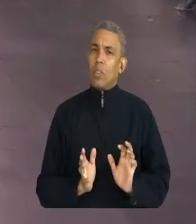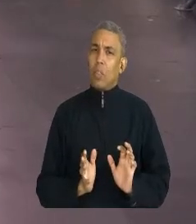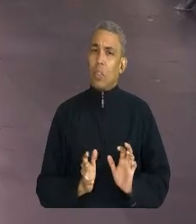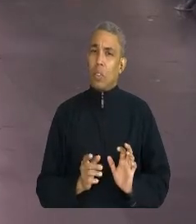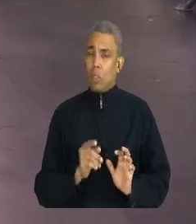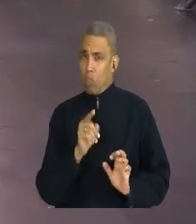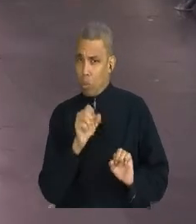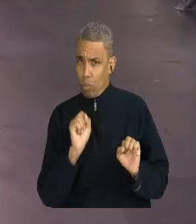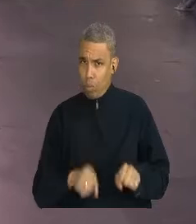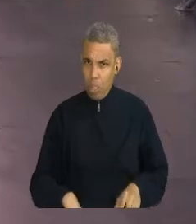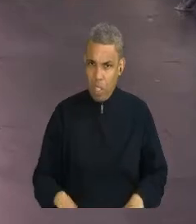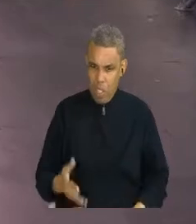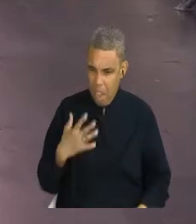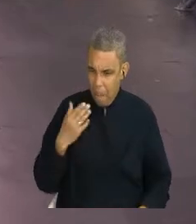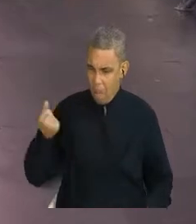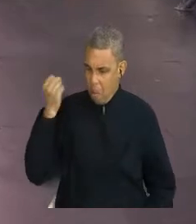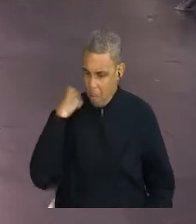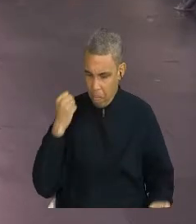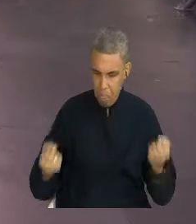sus casas pueden utilizar